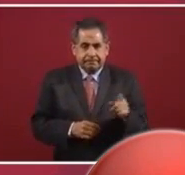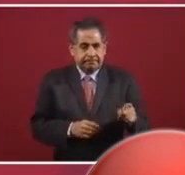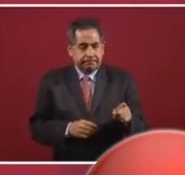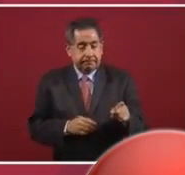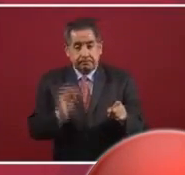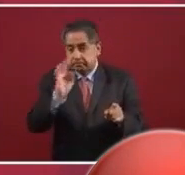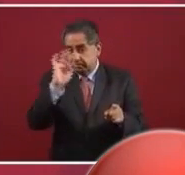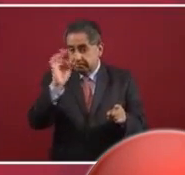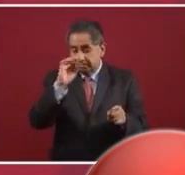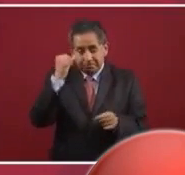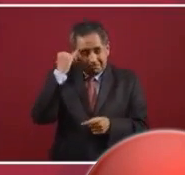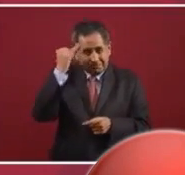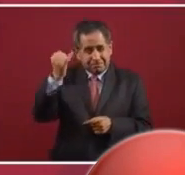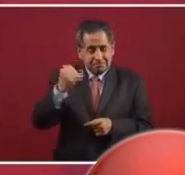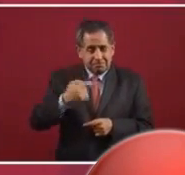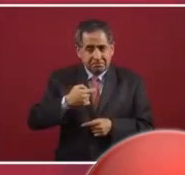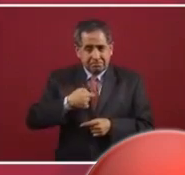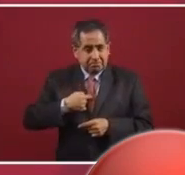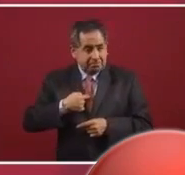ordenar